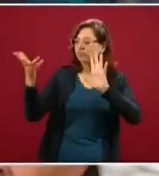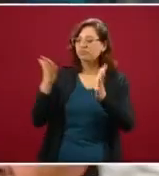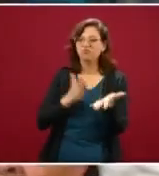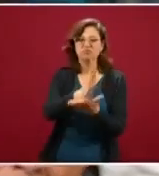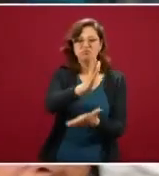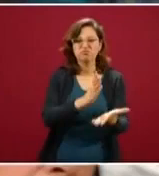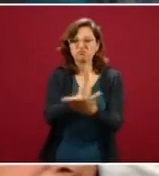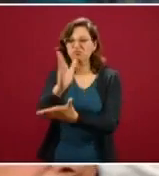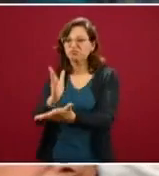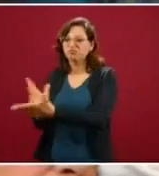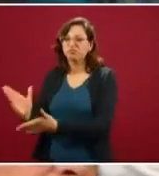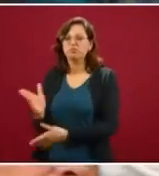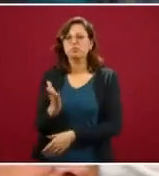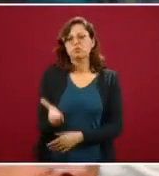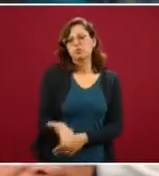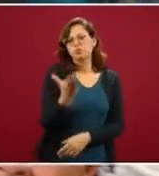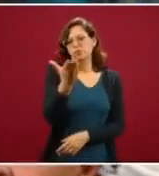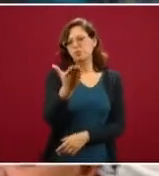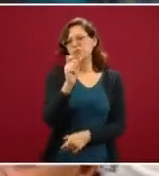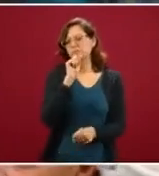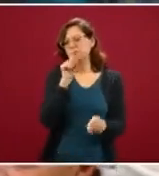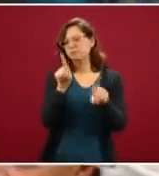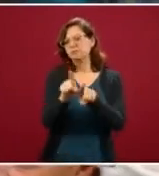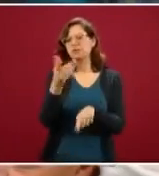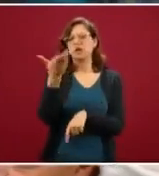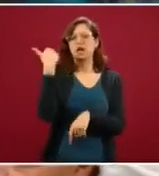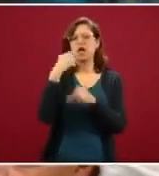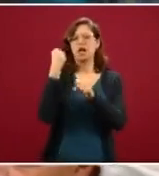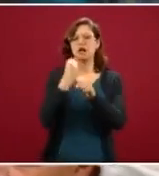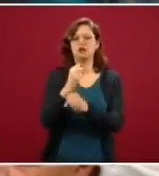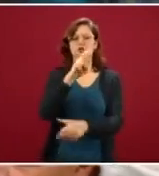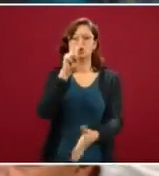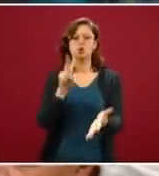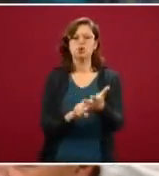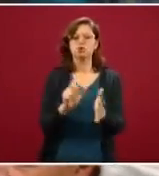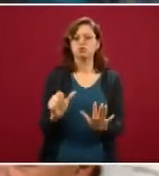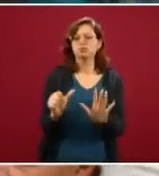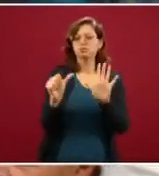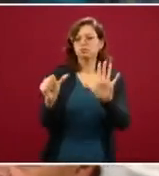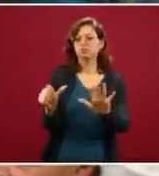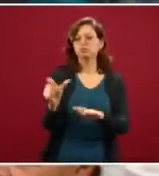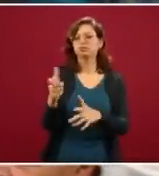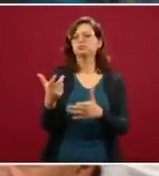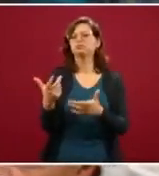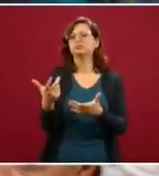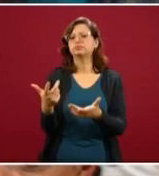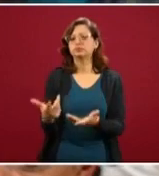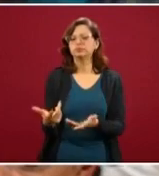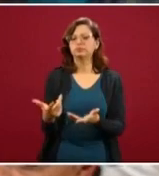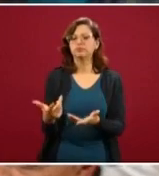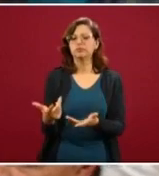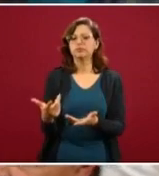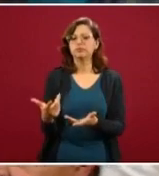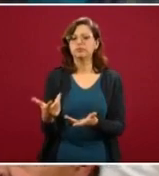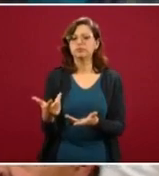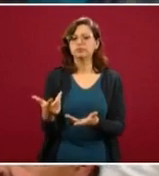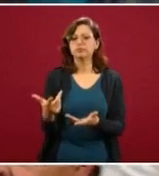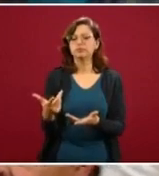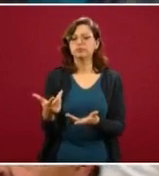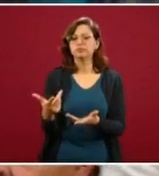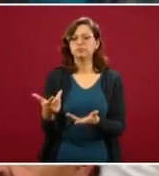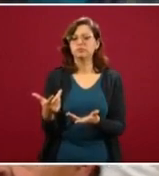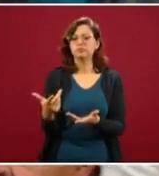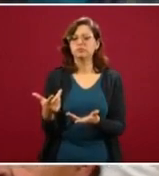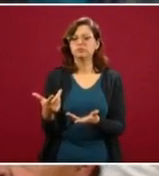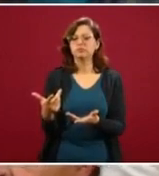ahí. Usted mencionaba también que en el 2006 hubo un escenario en el que querían tirarlo, pues, de